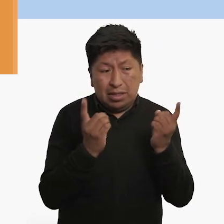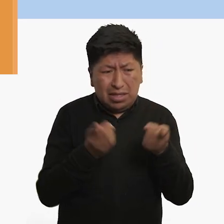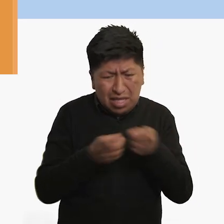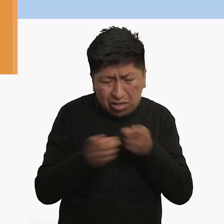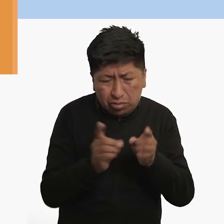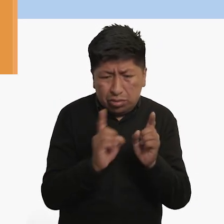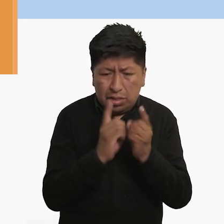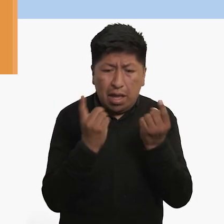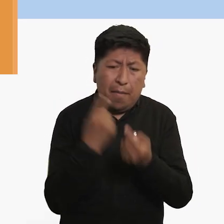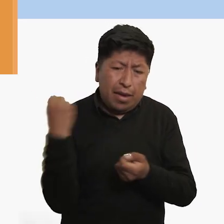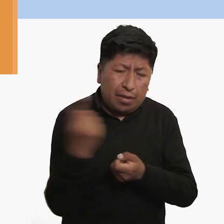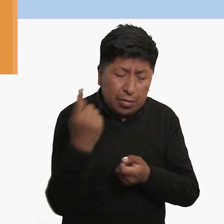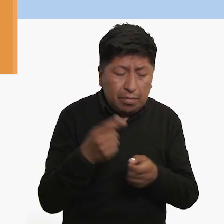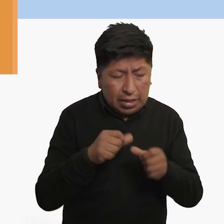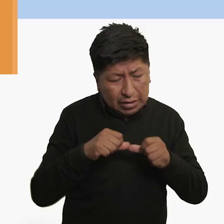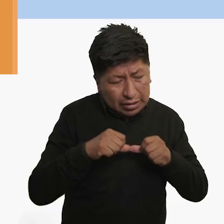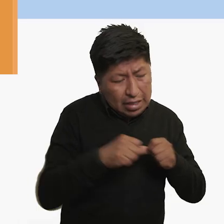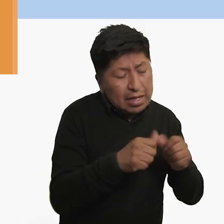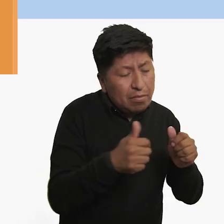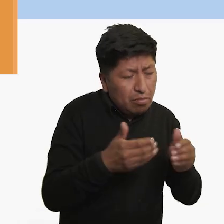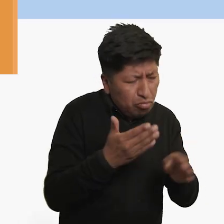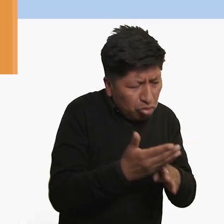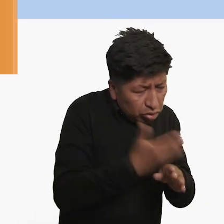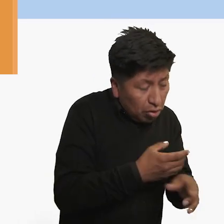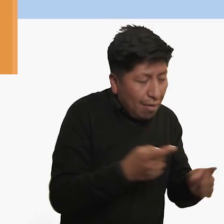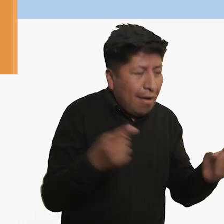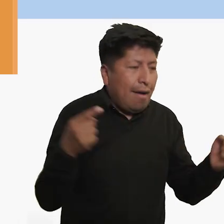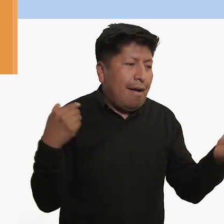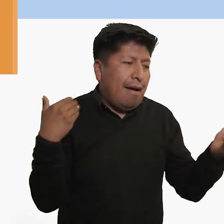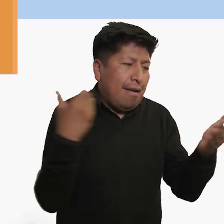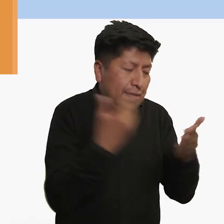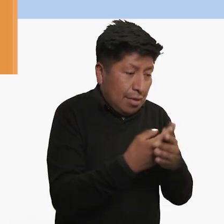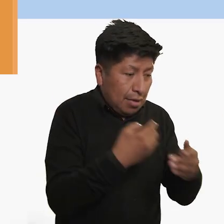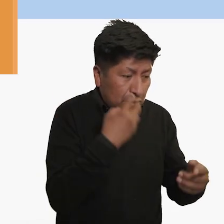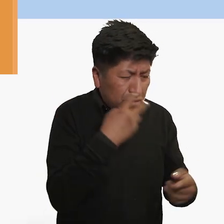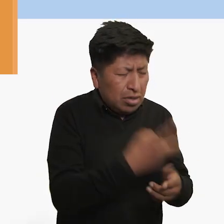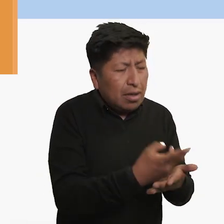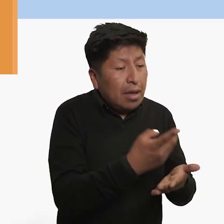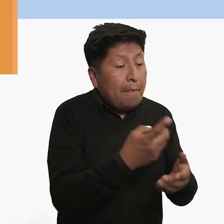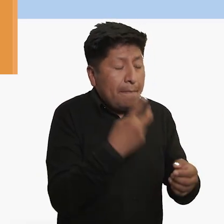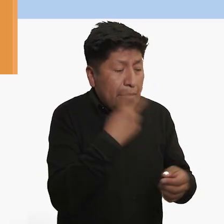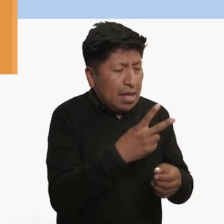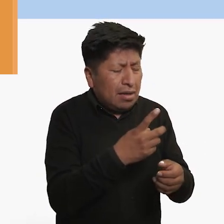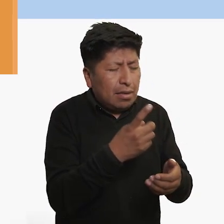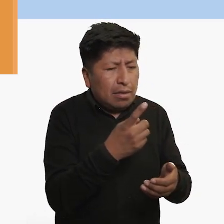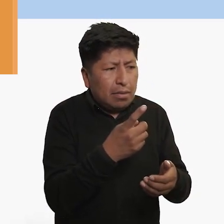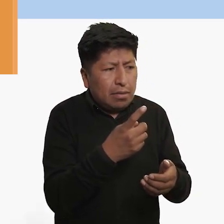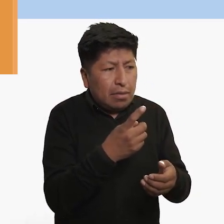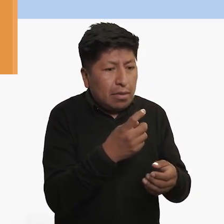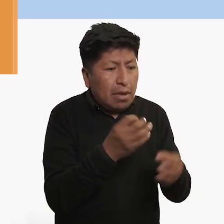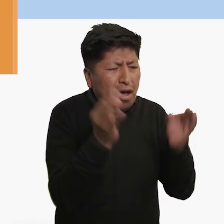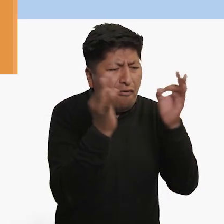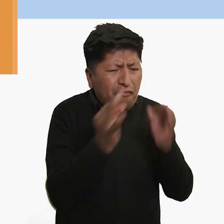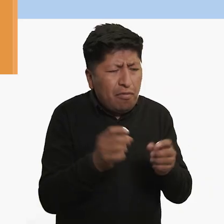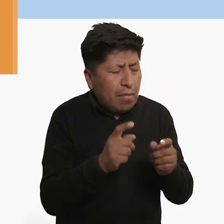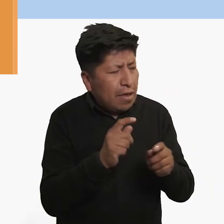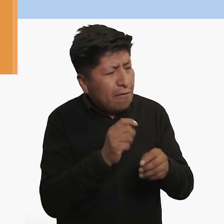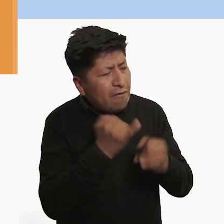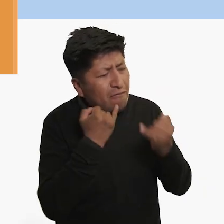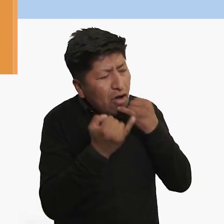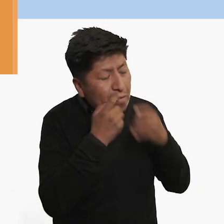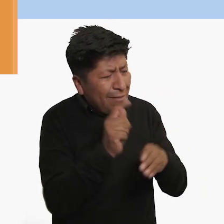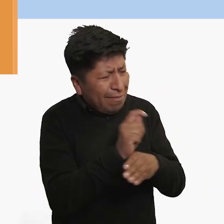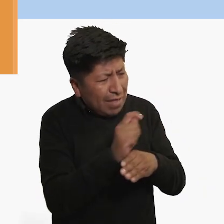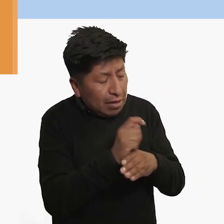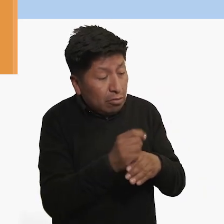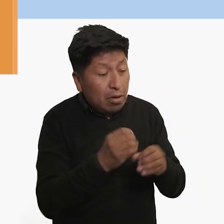de Educación se adhiere al proceso penal y realiza el seguimiento hasta la sentencia. Asimismo, remite la copia de la imputación formal e informe